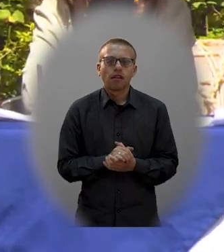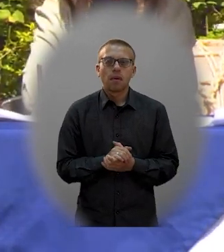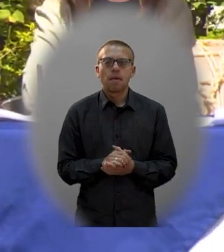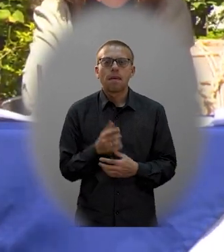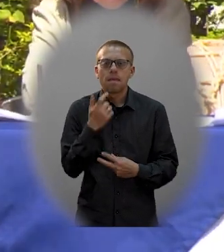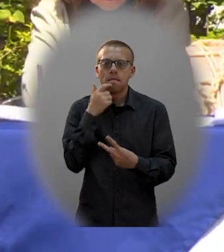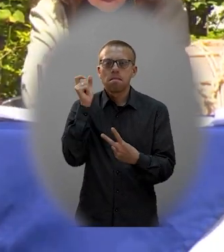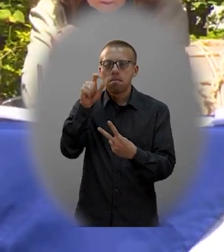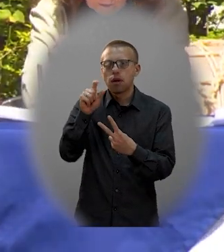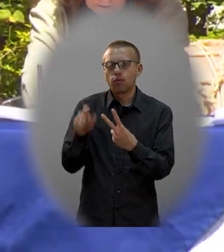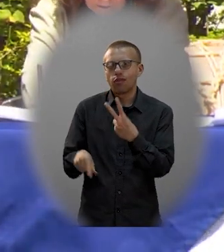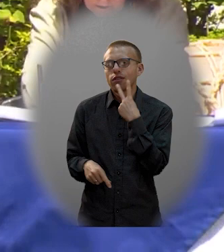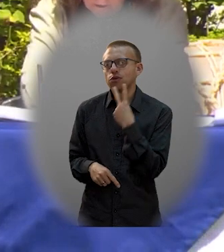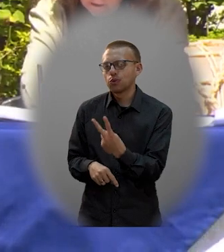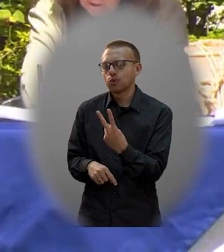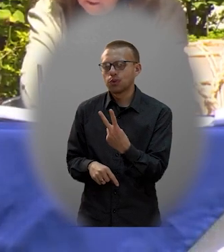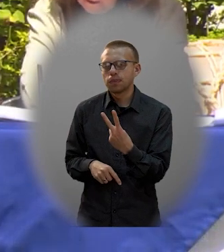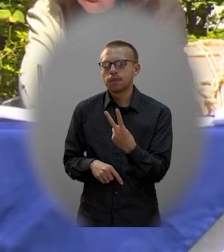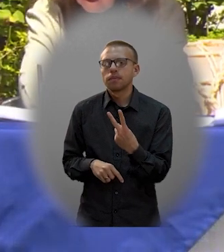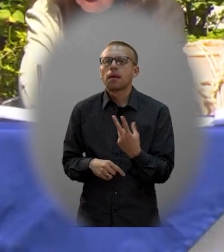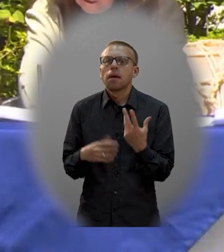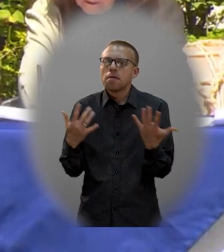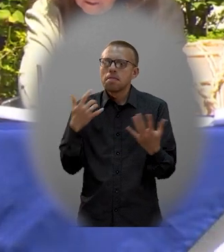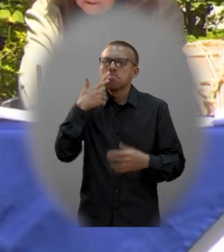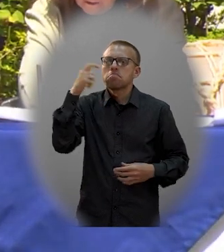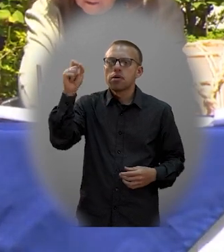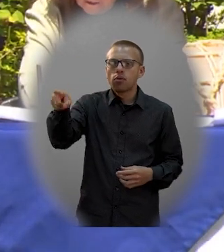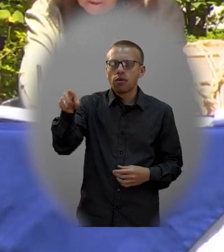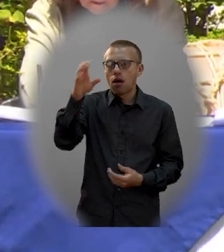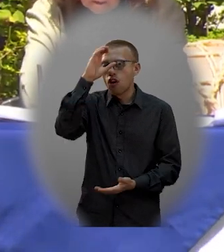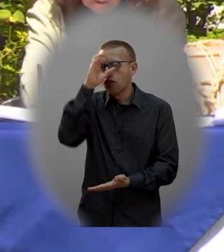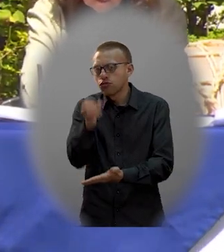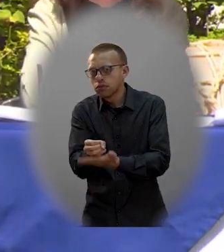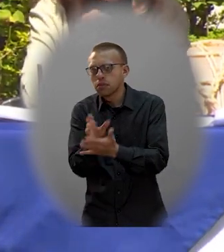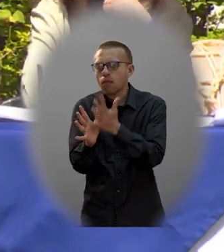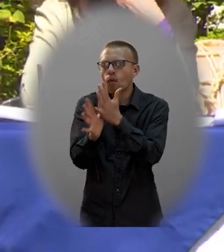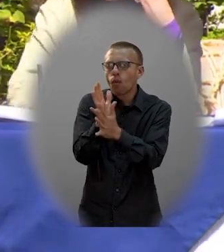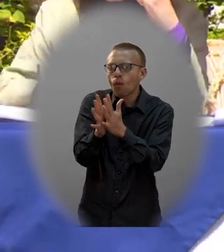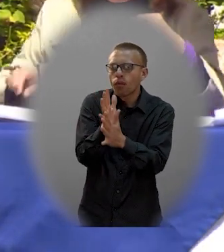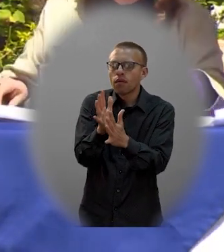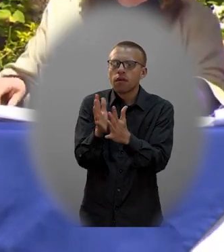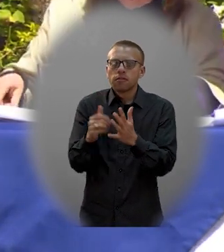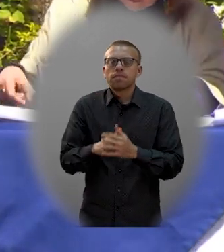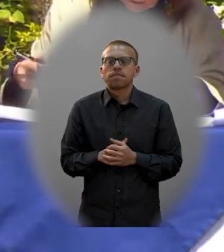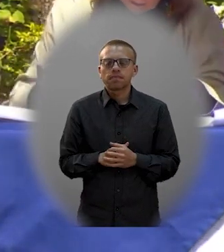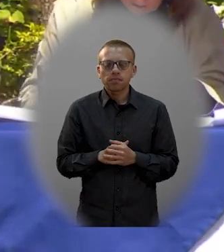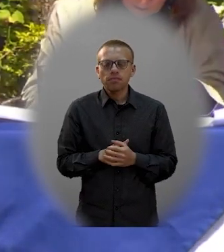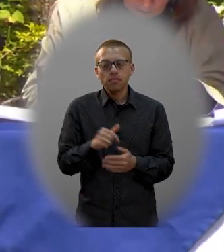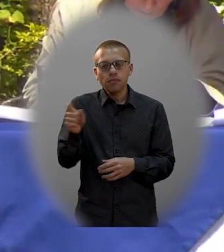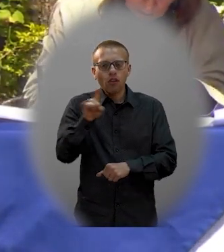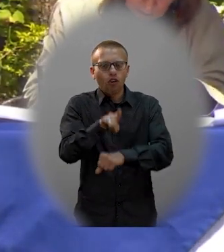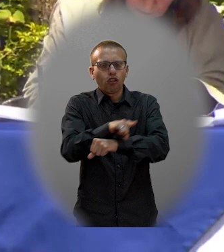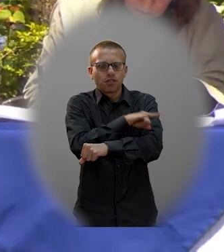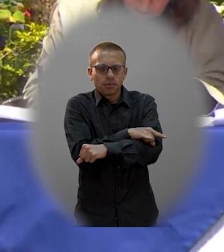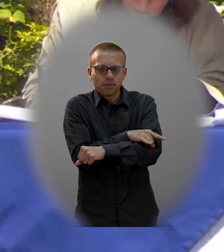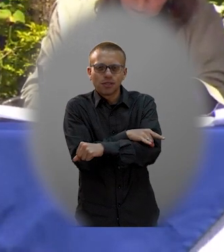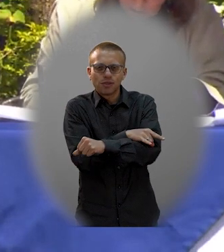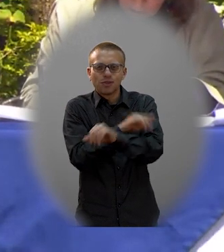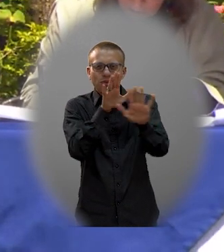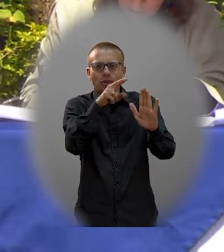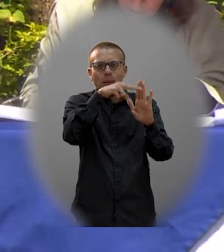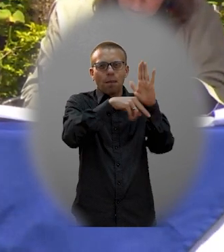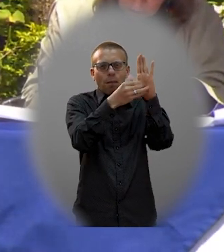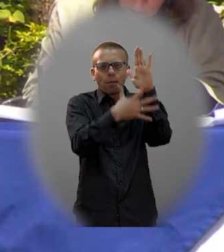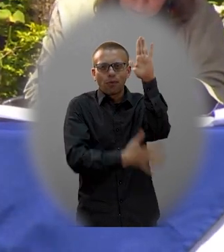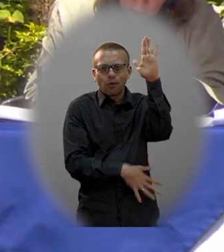las tengamos en cuenta. Uno, ¿cuáles serían sus observaciones y contribuciones al protocolo de prevención, atención y